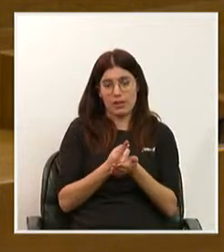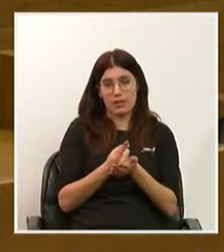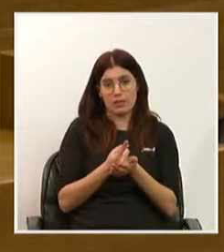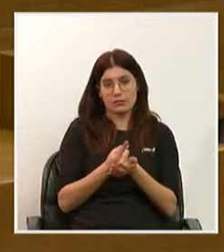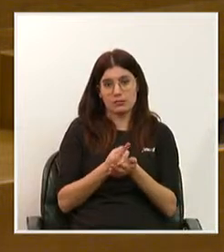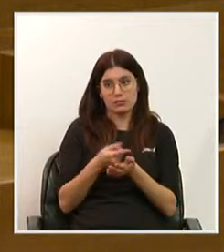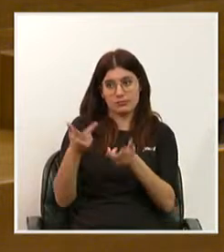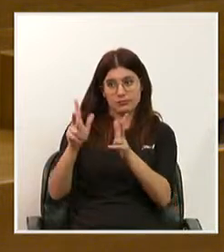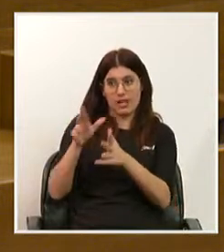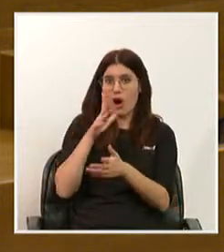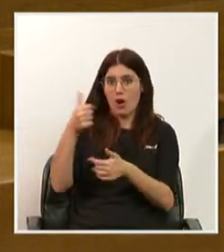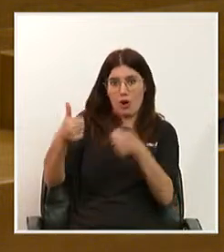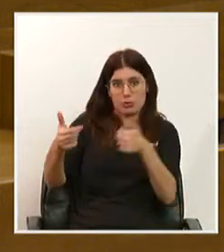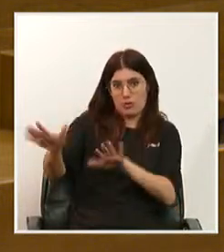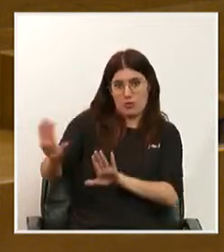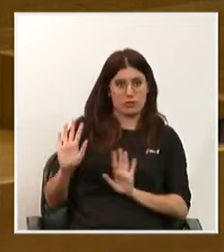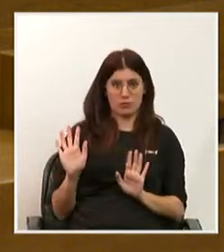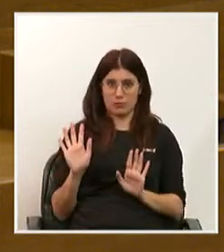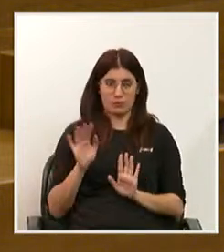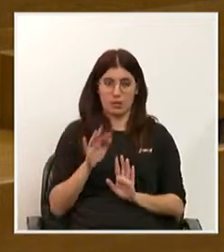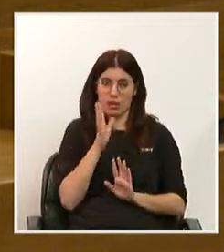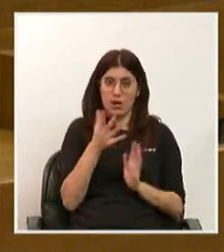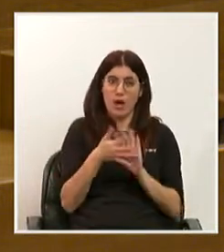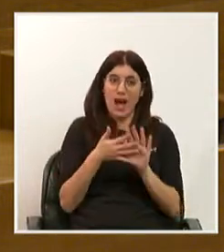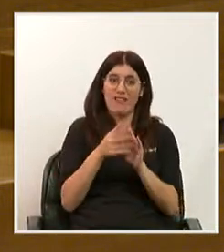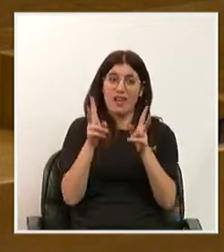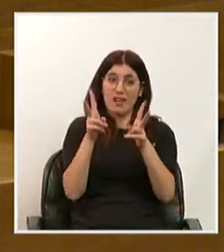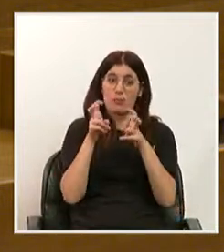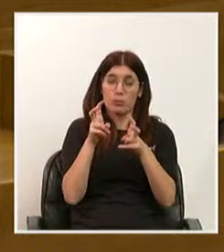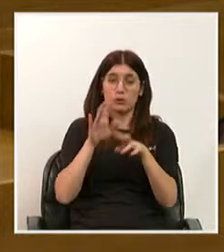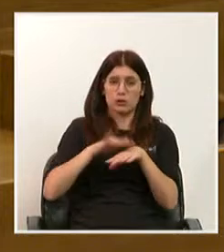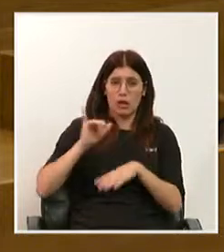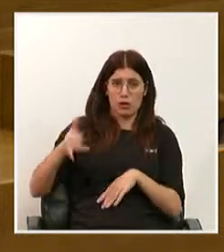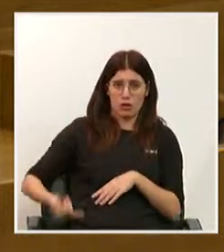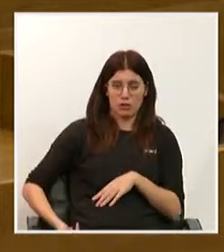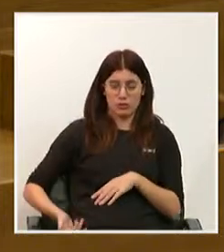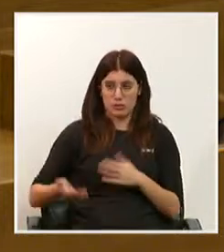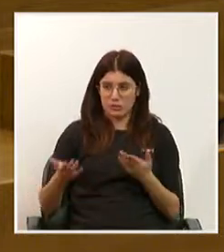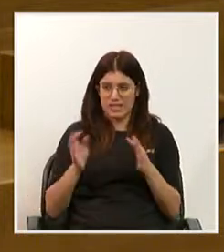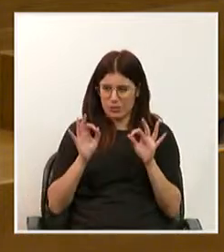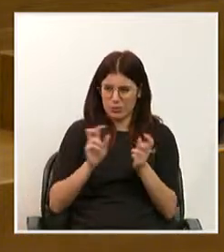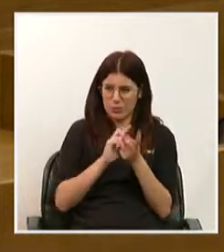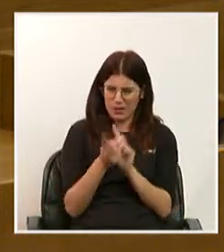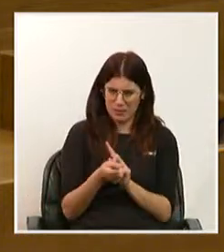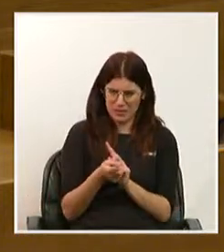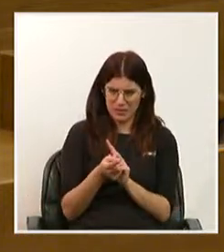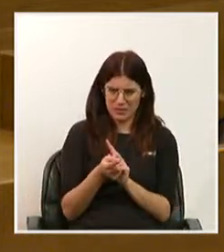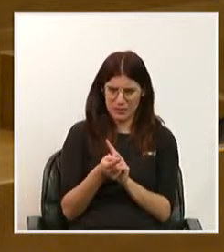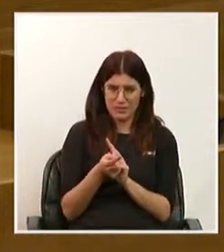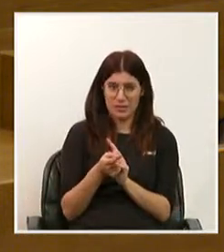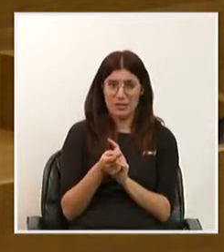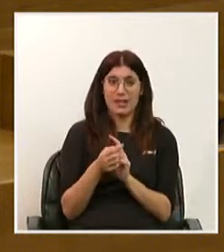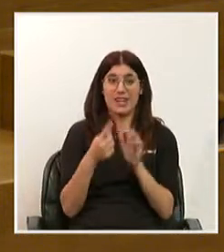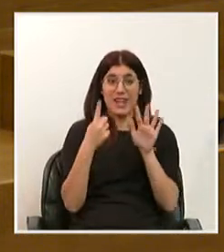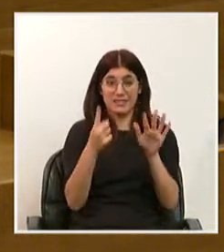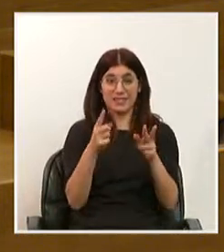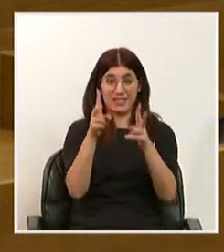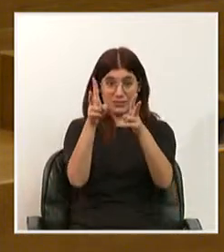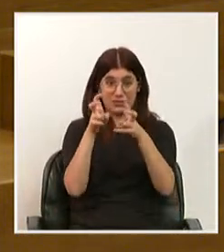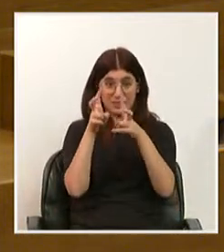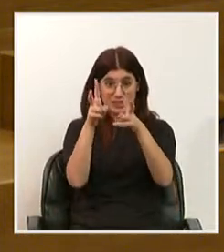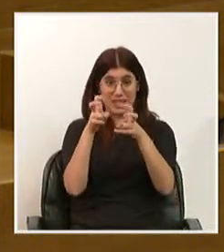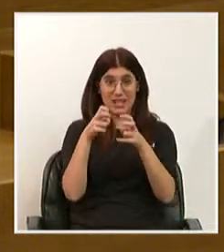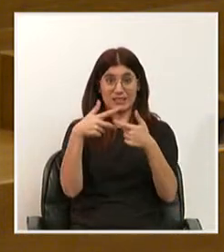se siente y habla y concluyo de los impuestos a los ricos Oiga es justo al revés las seis deducciones Fiscales para la